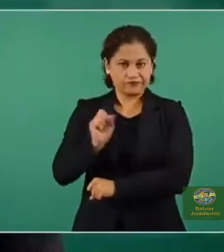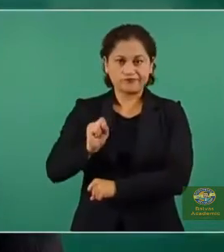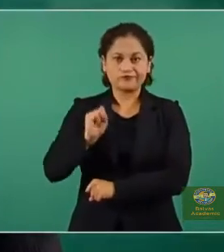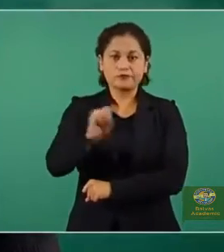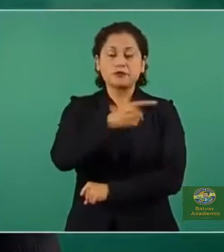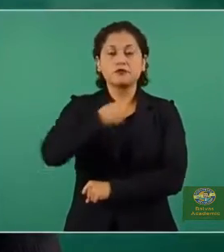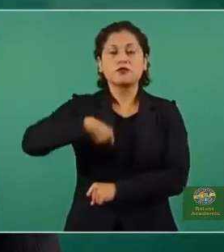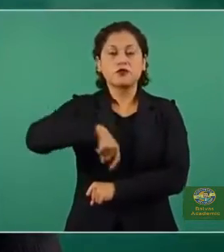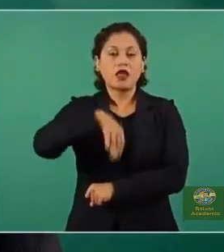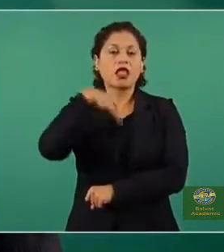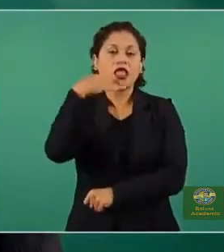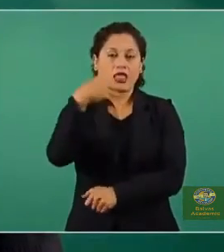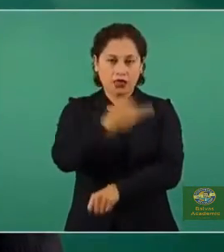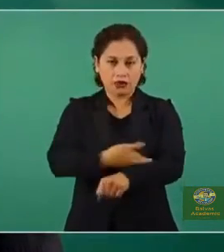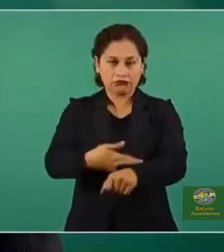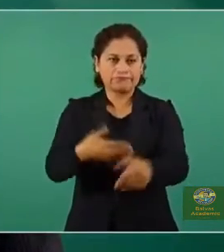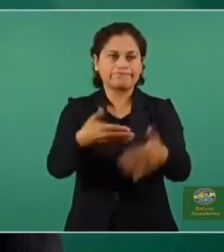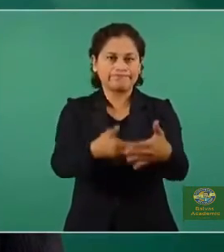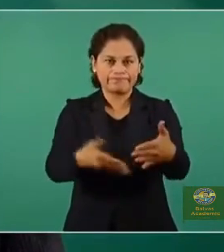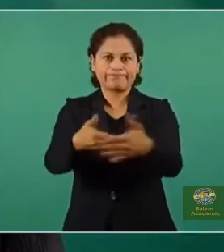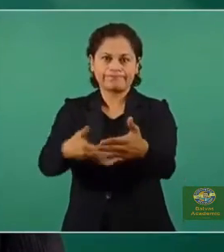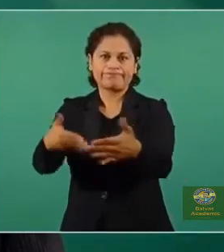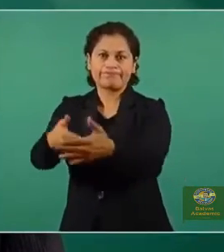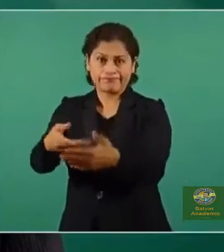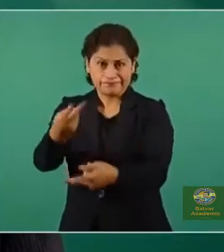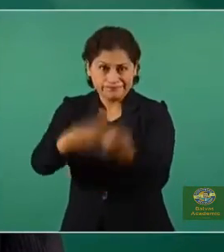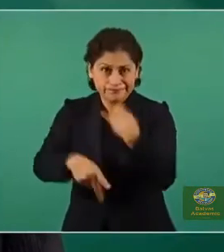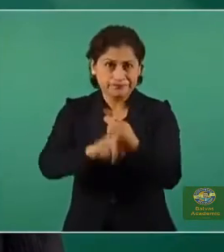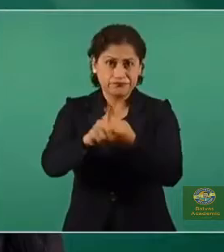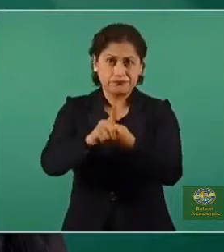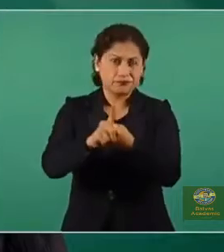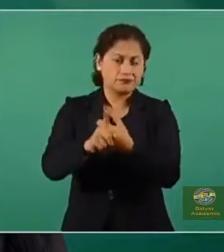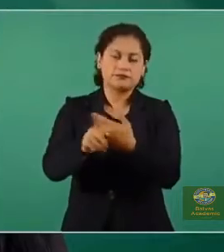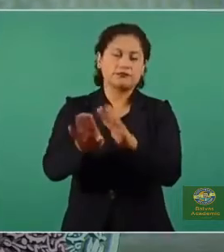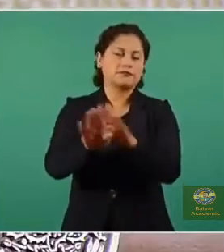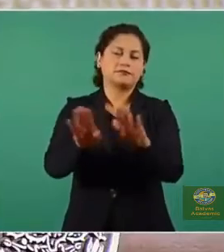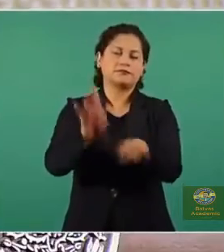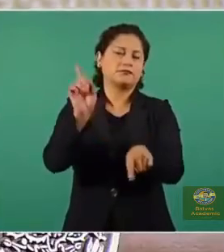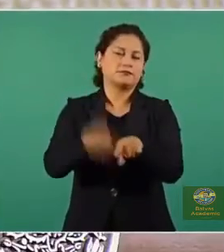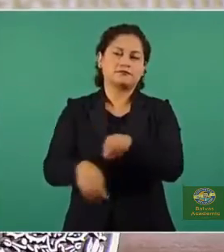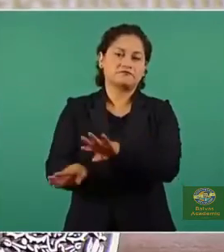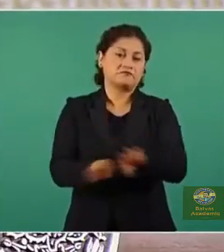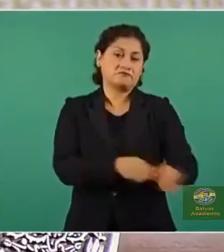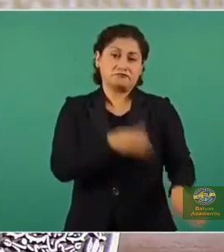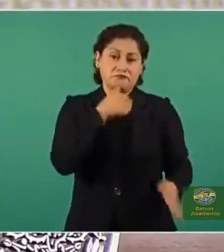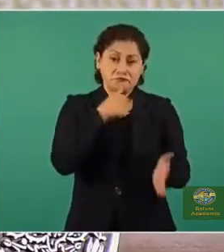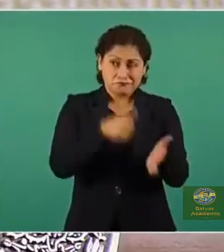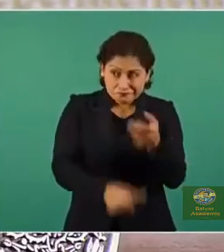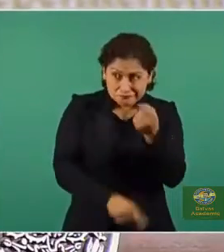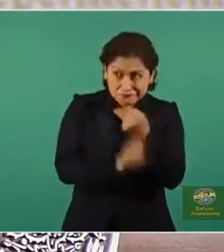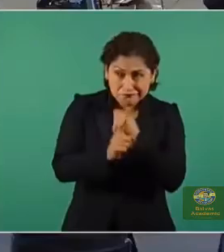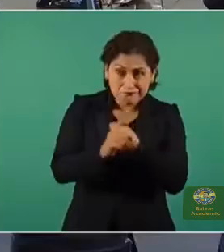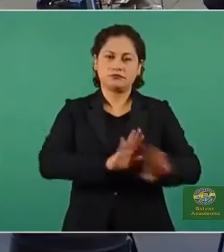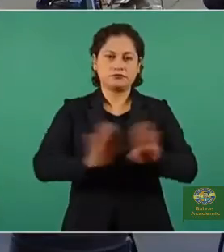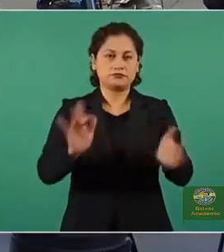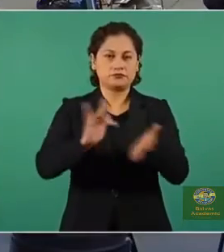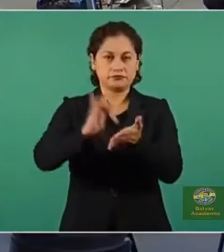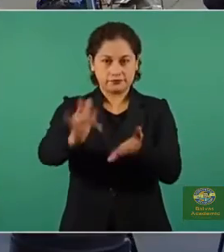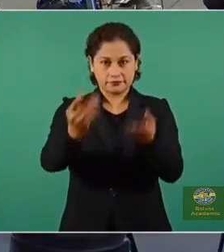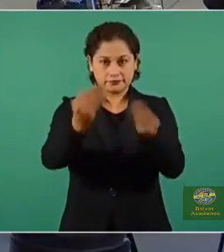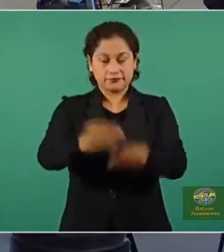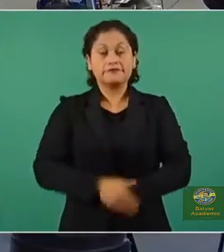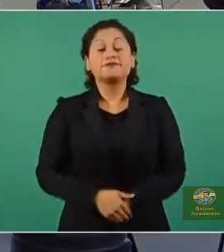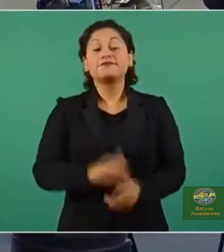si eso crea problema o alguna situación de incertidumbre, tan fácil como eliminarlo. Muchas gracias.